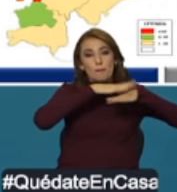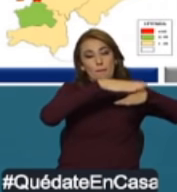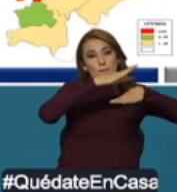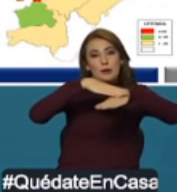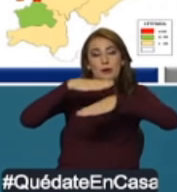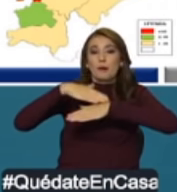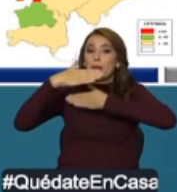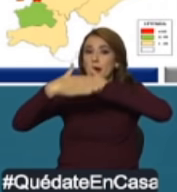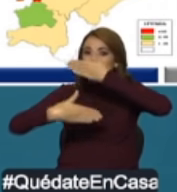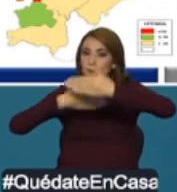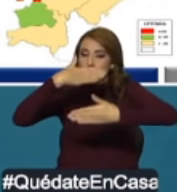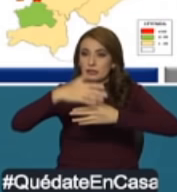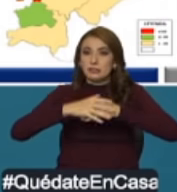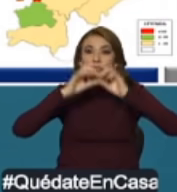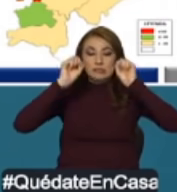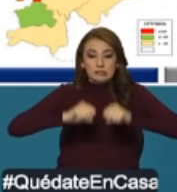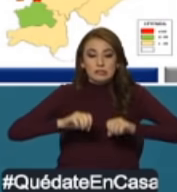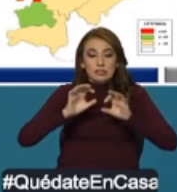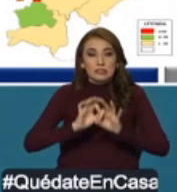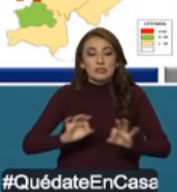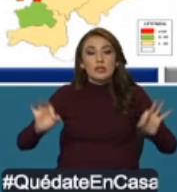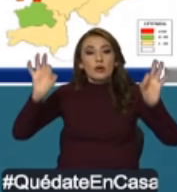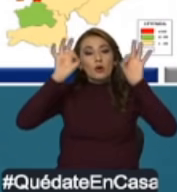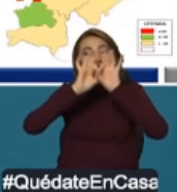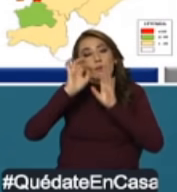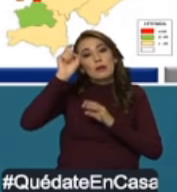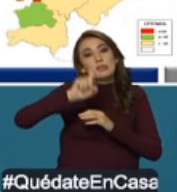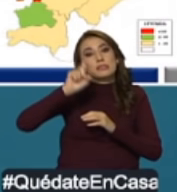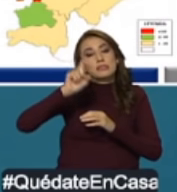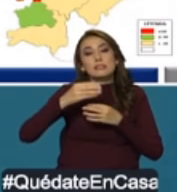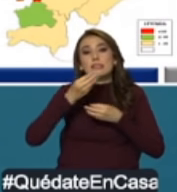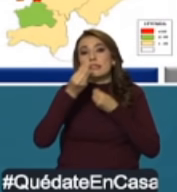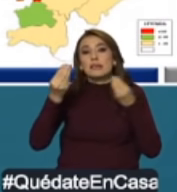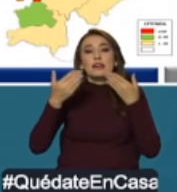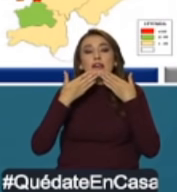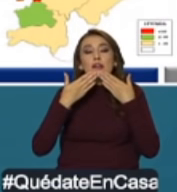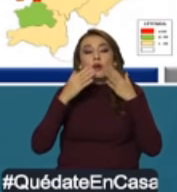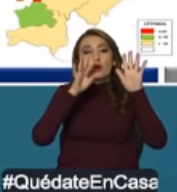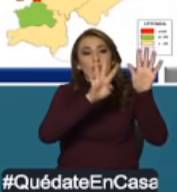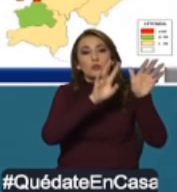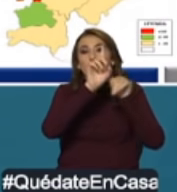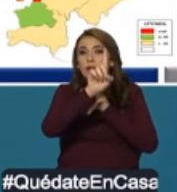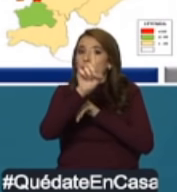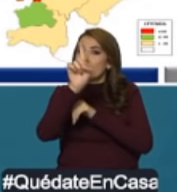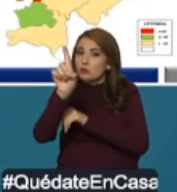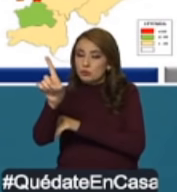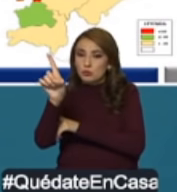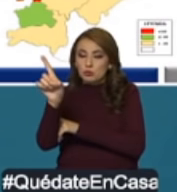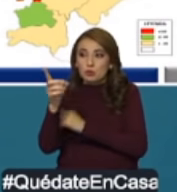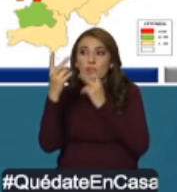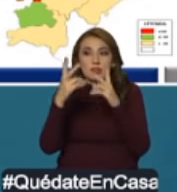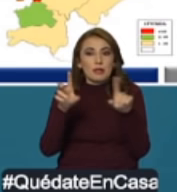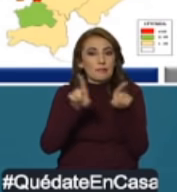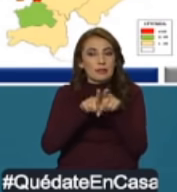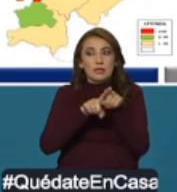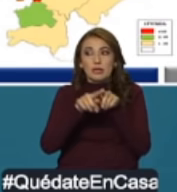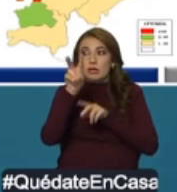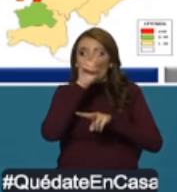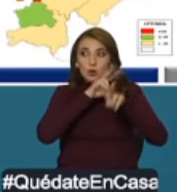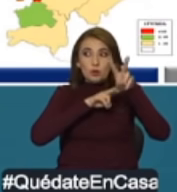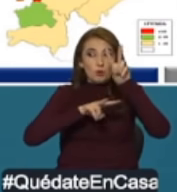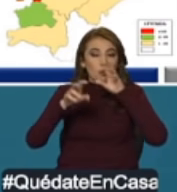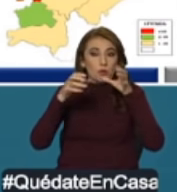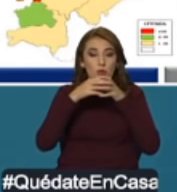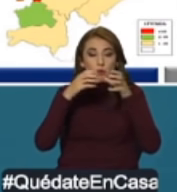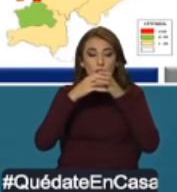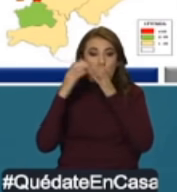la calle y que son solicitados a través del ECU 911 o a través de observación directa de los patrulleros o del